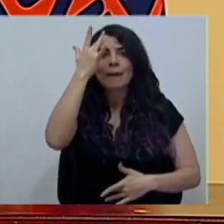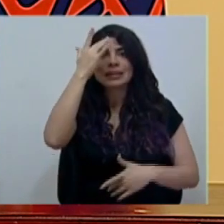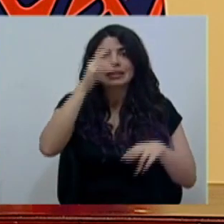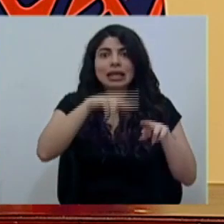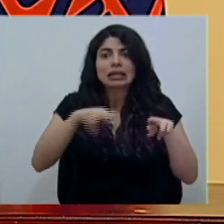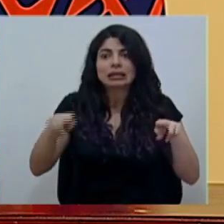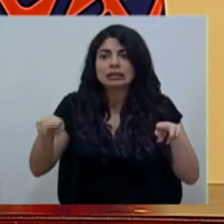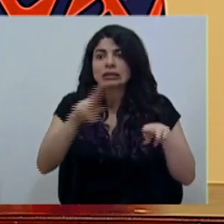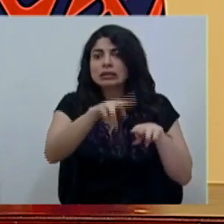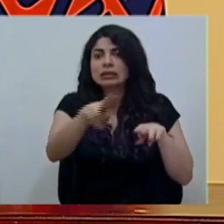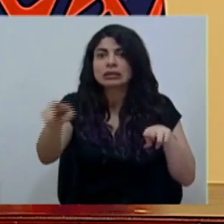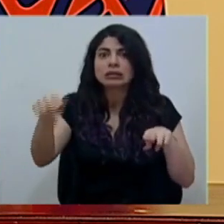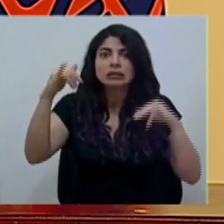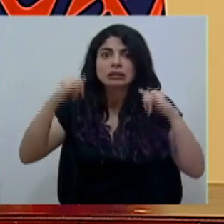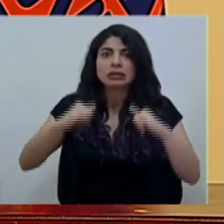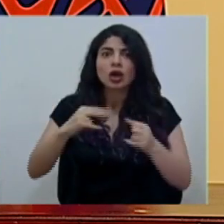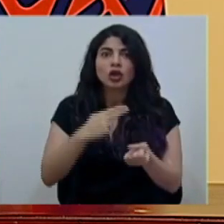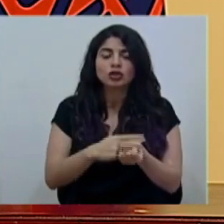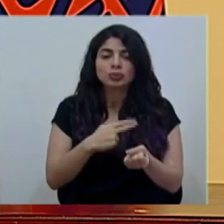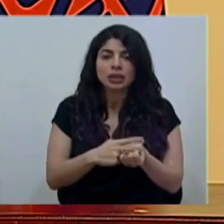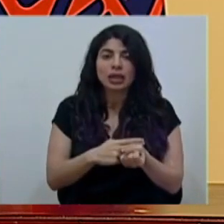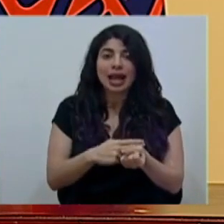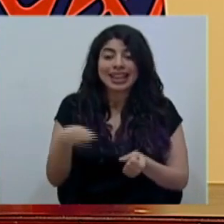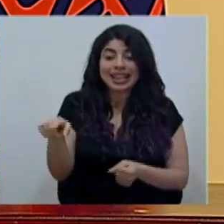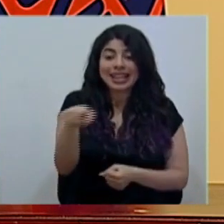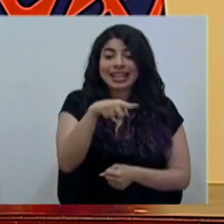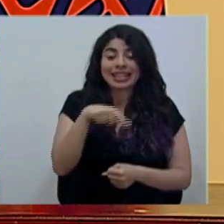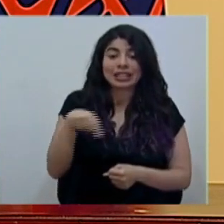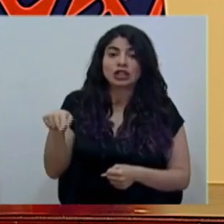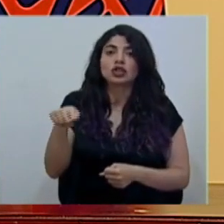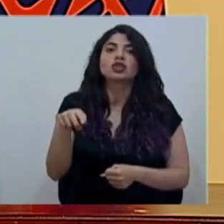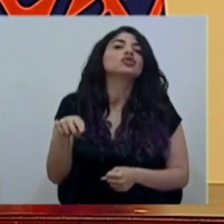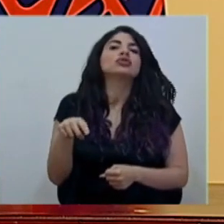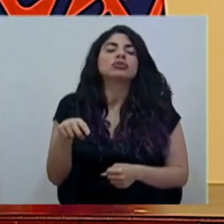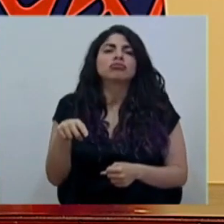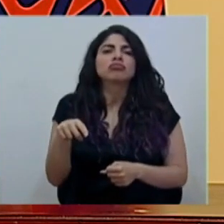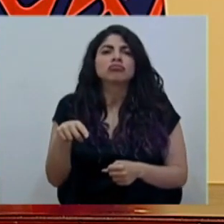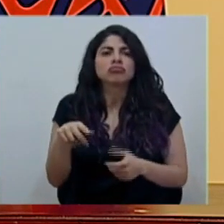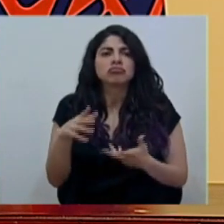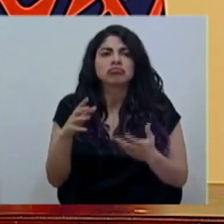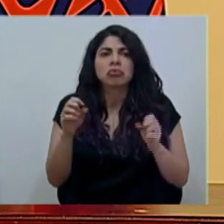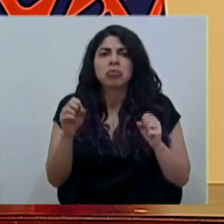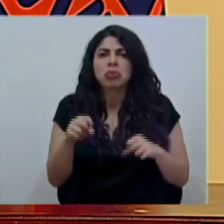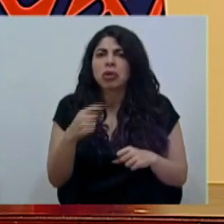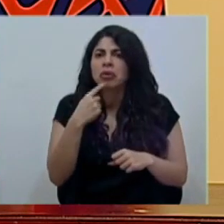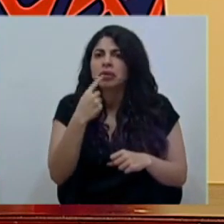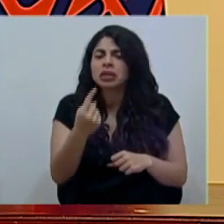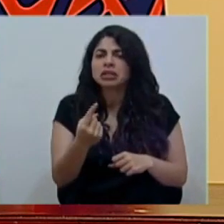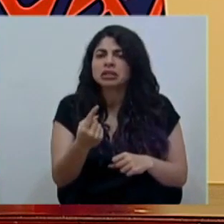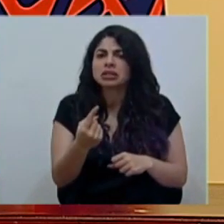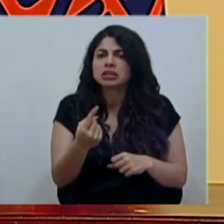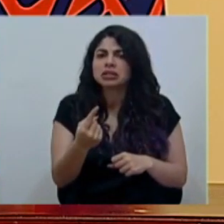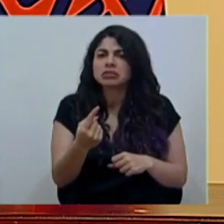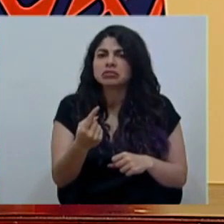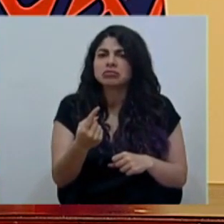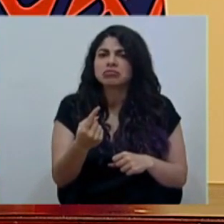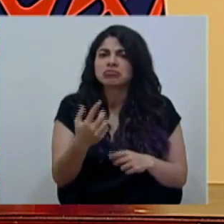internados en nuestro hospital. De esos pacientes, básicamente podríamos decir que